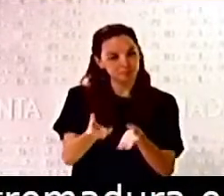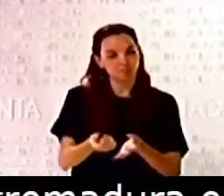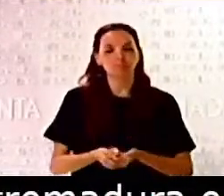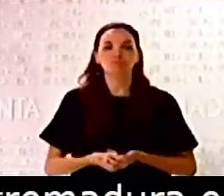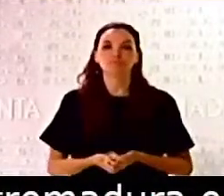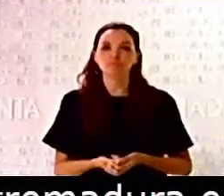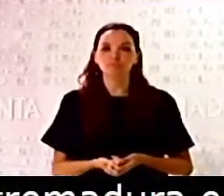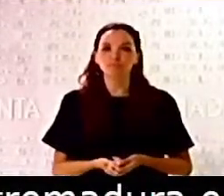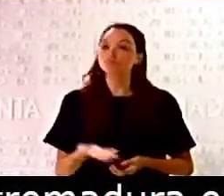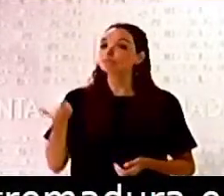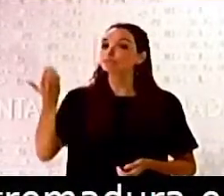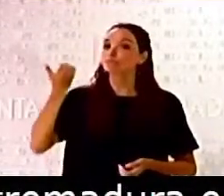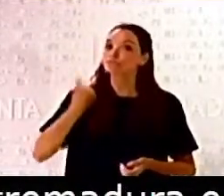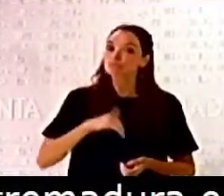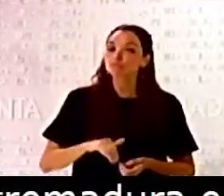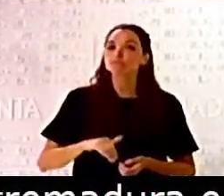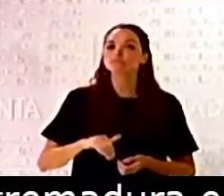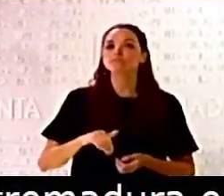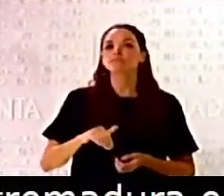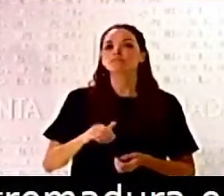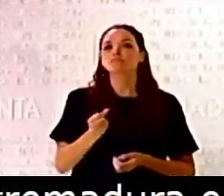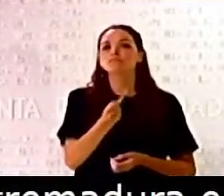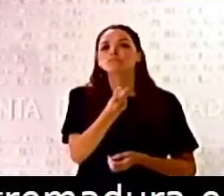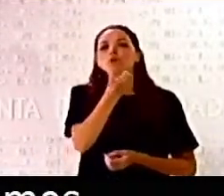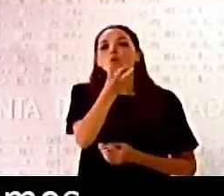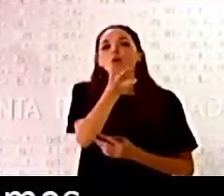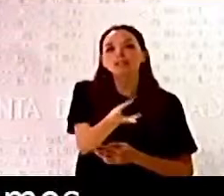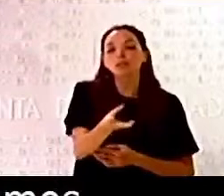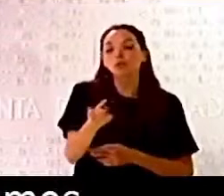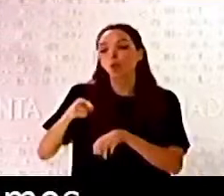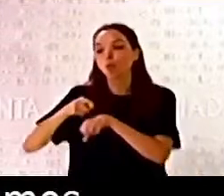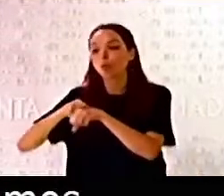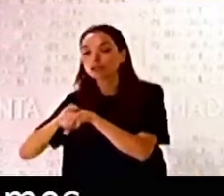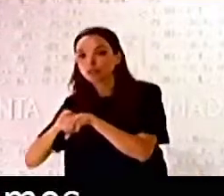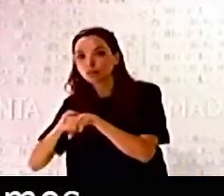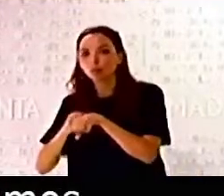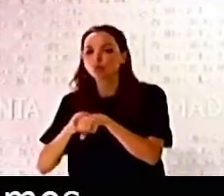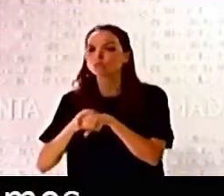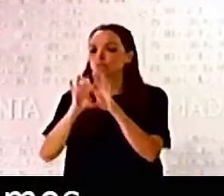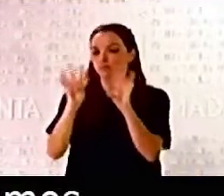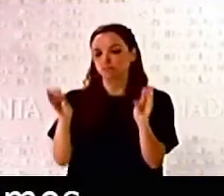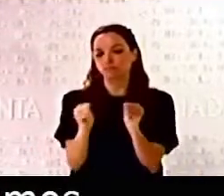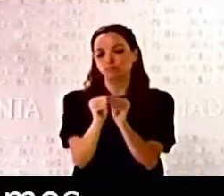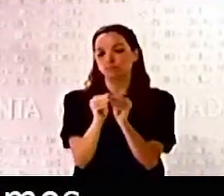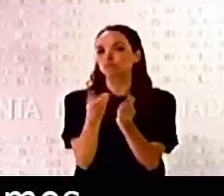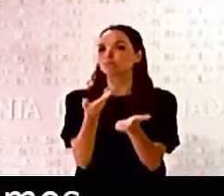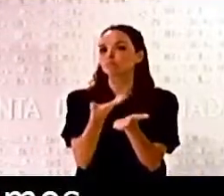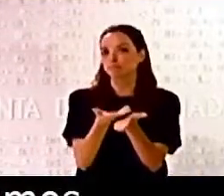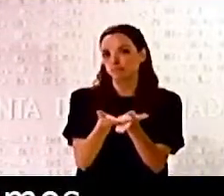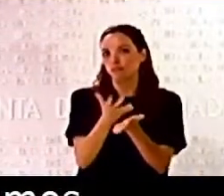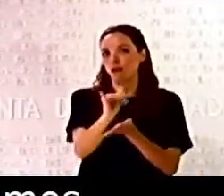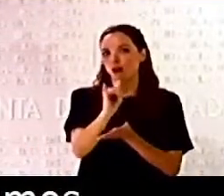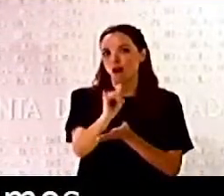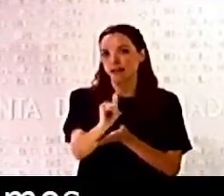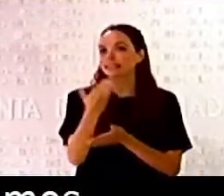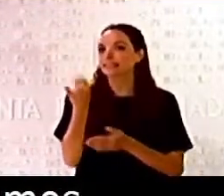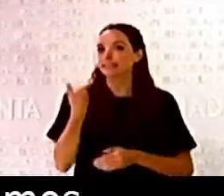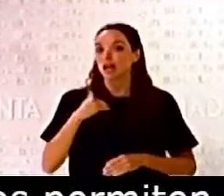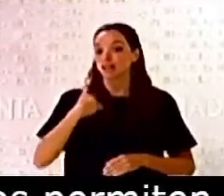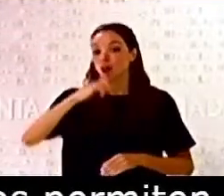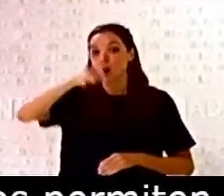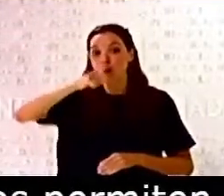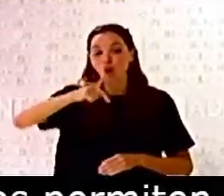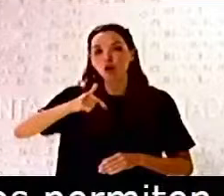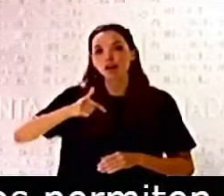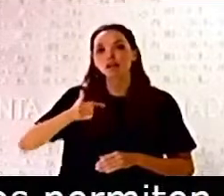Ya tenemos indicadores cuantitativos y cualitativos que nos permiten haber propuesto en el día de hoy al